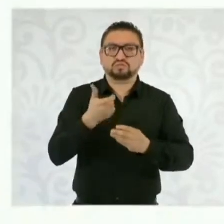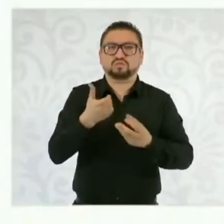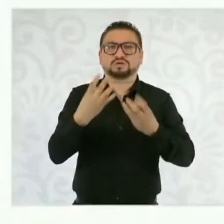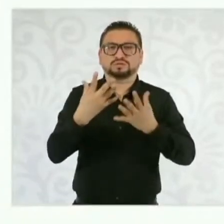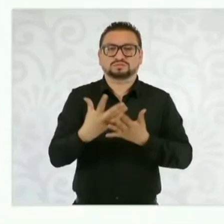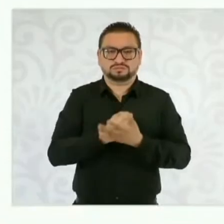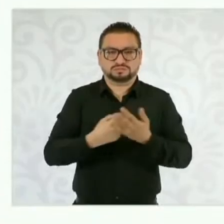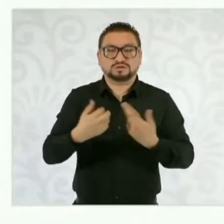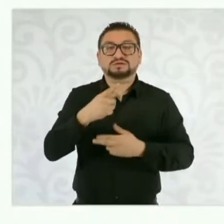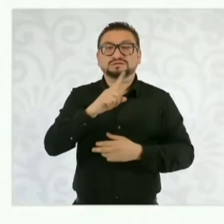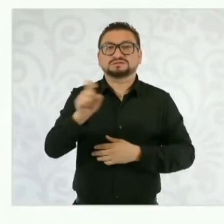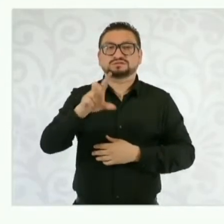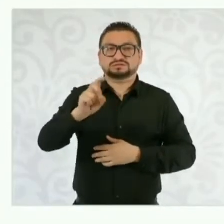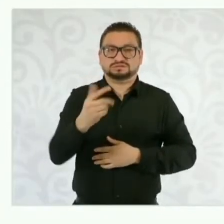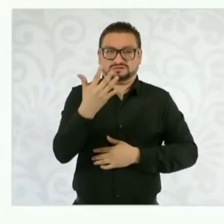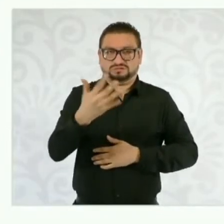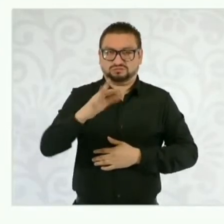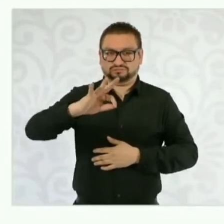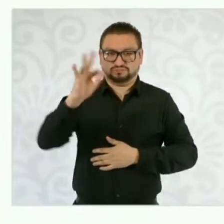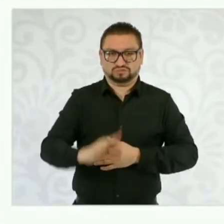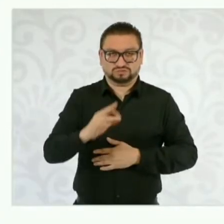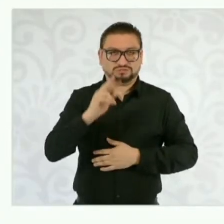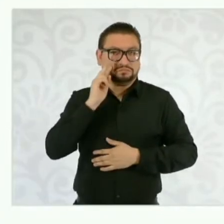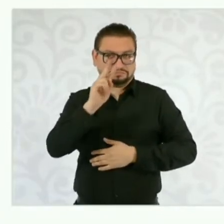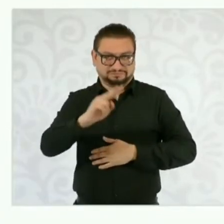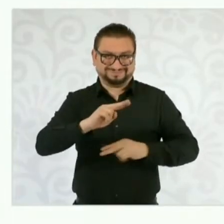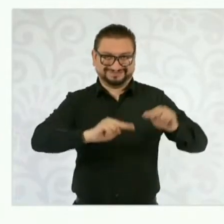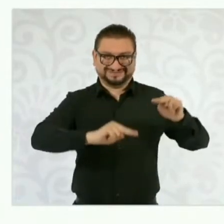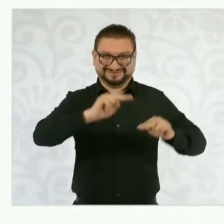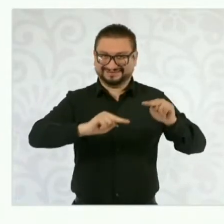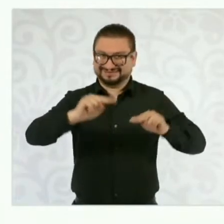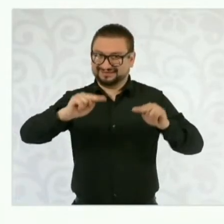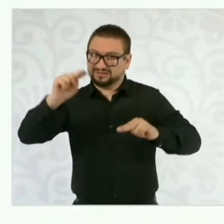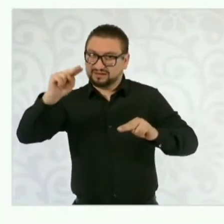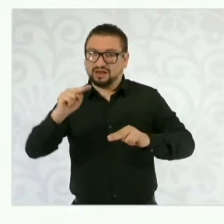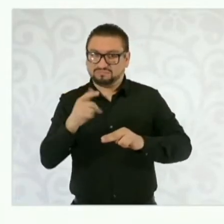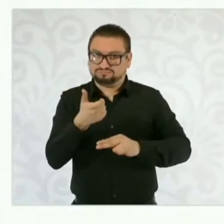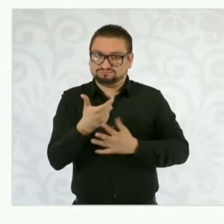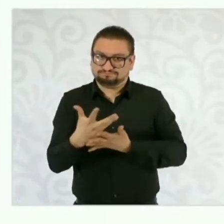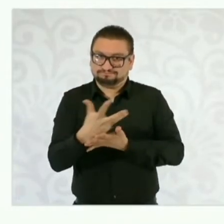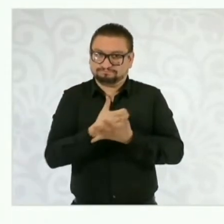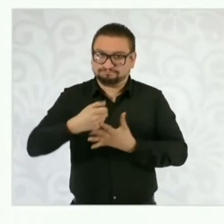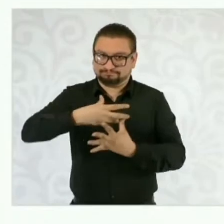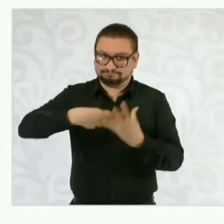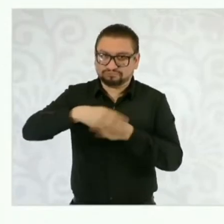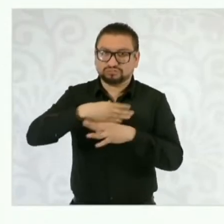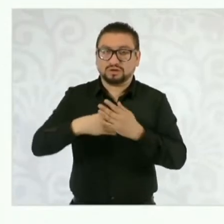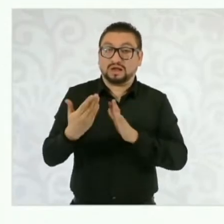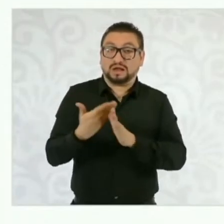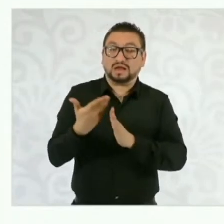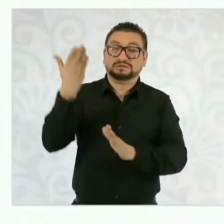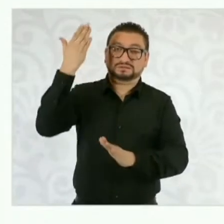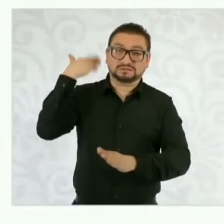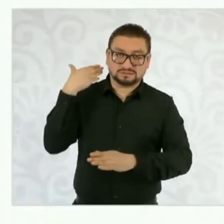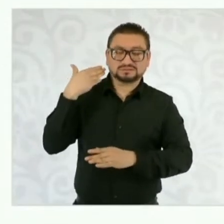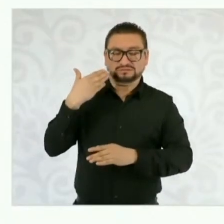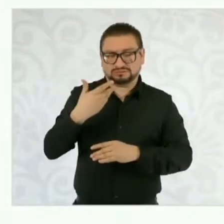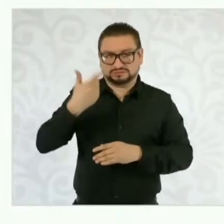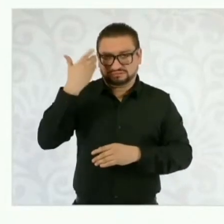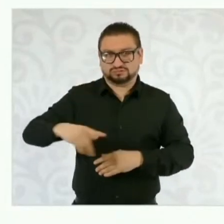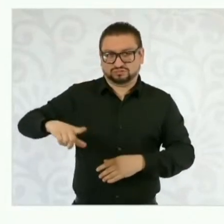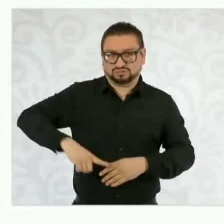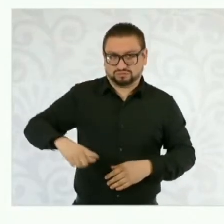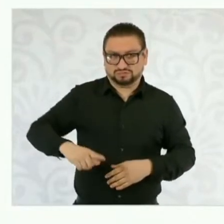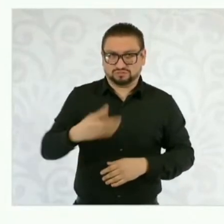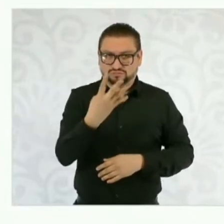del 135%, como podemos ver en la pantalla, esto del poder adquisitivo durante los gobiernos de la Cuarta